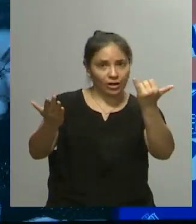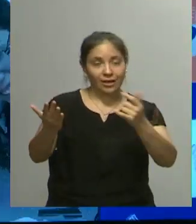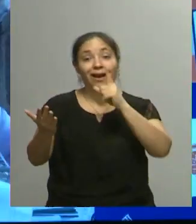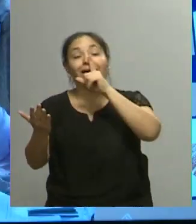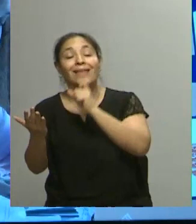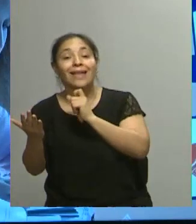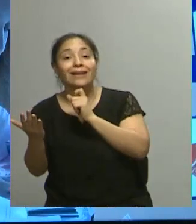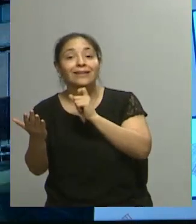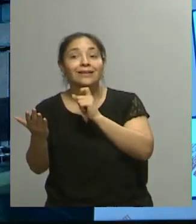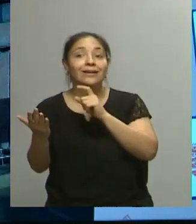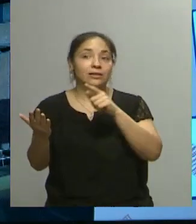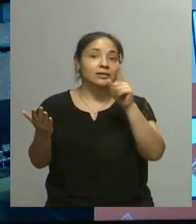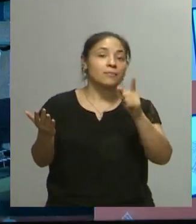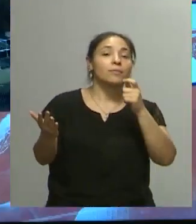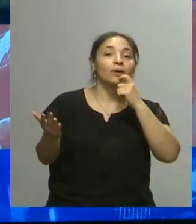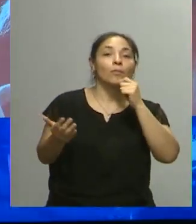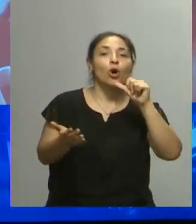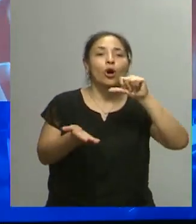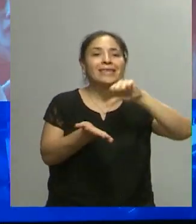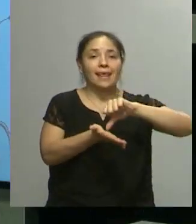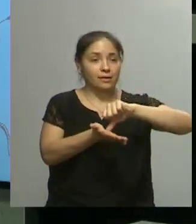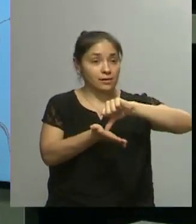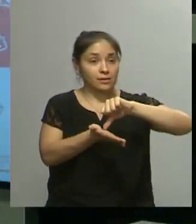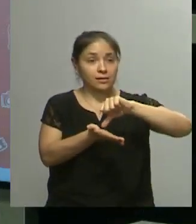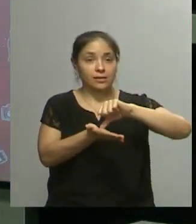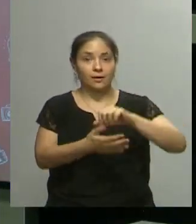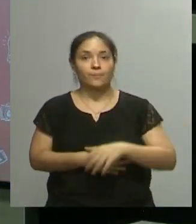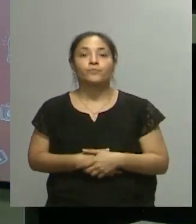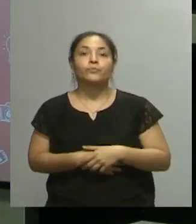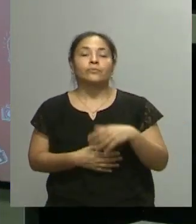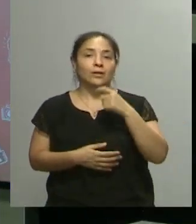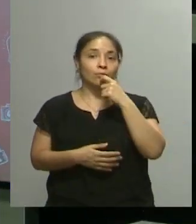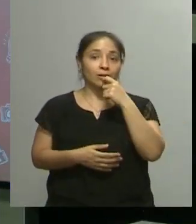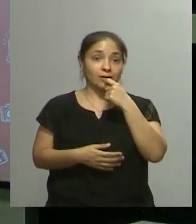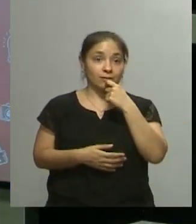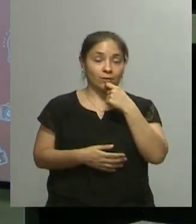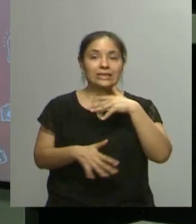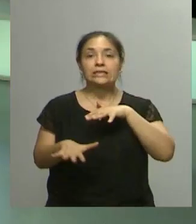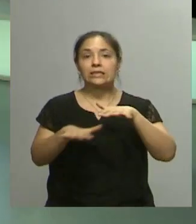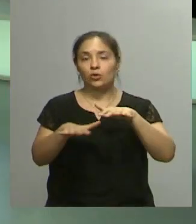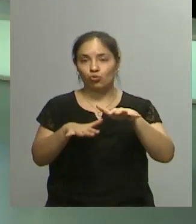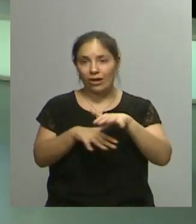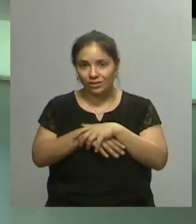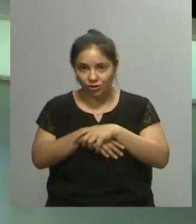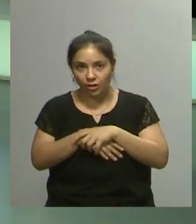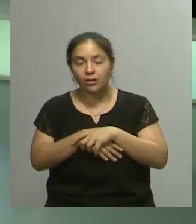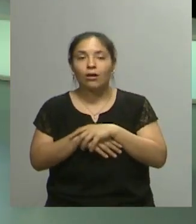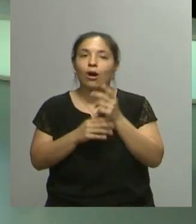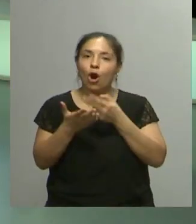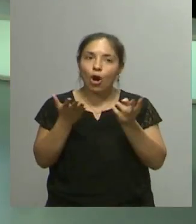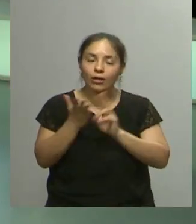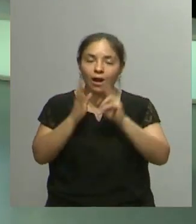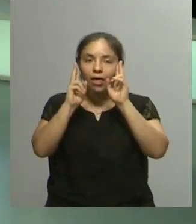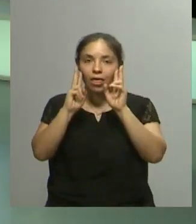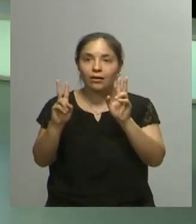Qatar con lo que pasa con Irán. Sí, ejemplo, ¿no? bueno, y además está decir que a partir de una situación también como que se ponen los ojos nuevamente porque viene a partir de